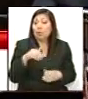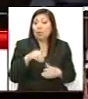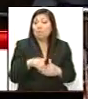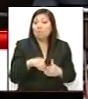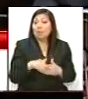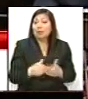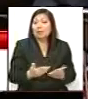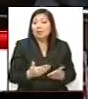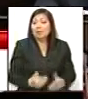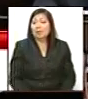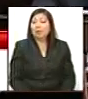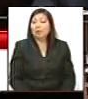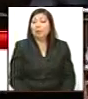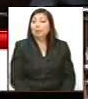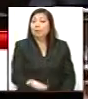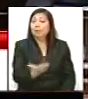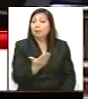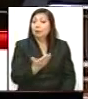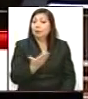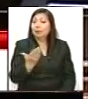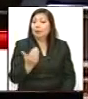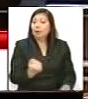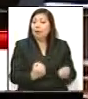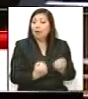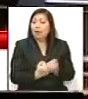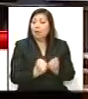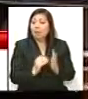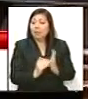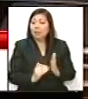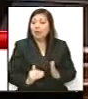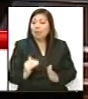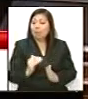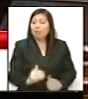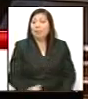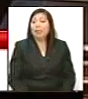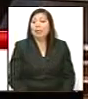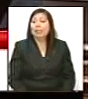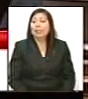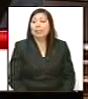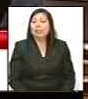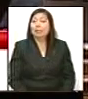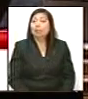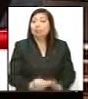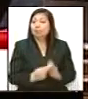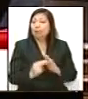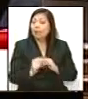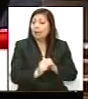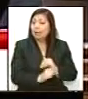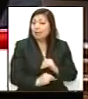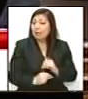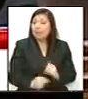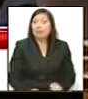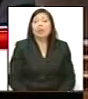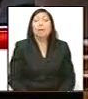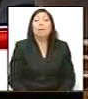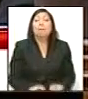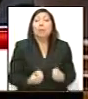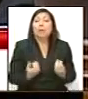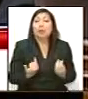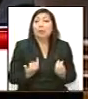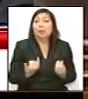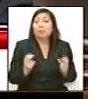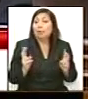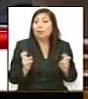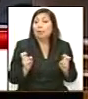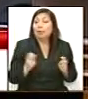Nosotros hemos recibido el apoyo mayoritario de la representación nacional, porque es un tema que no